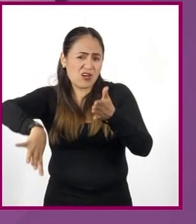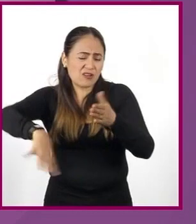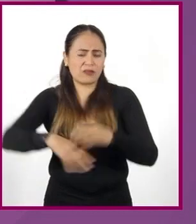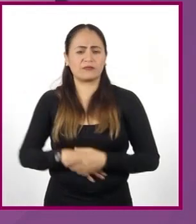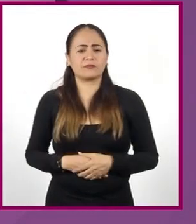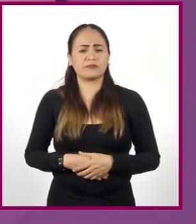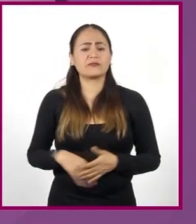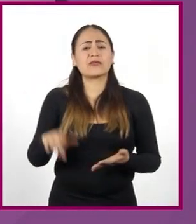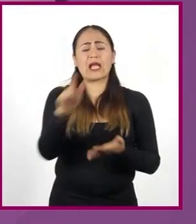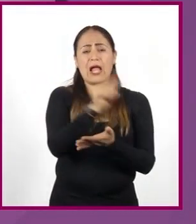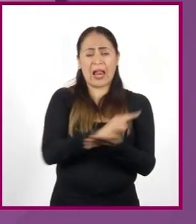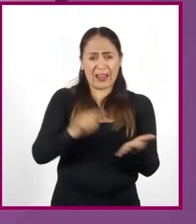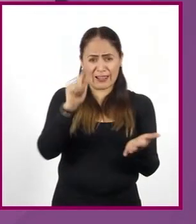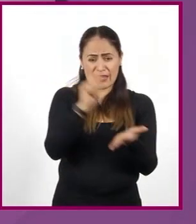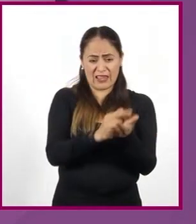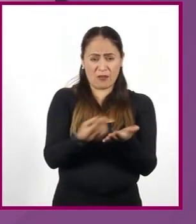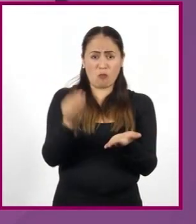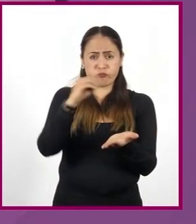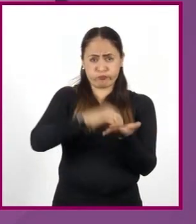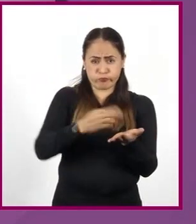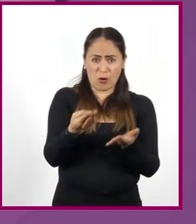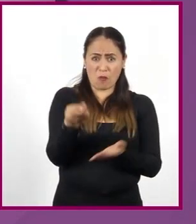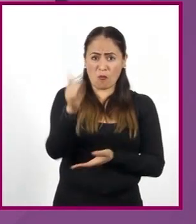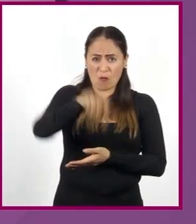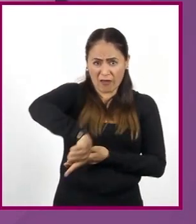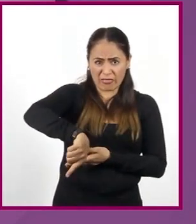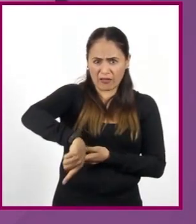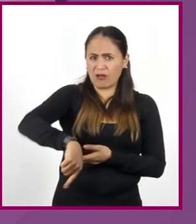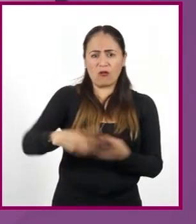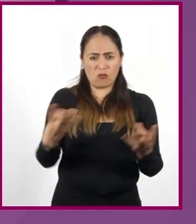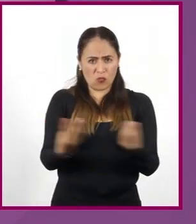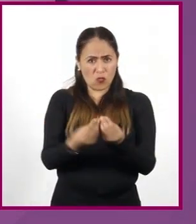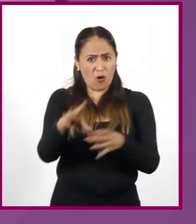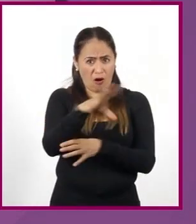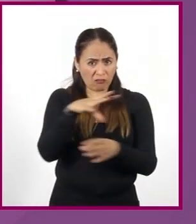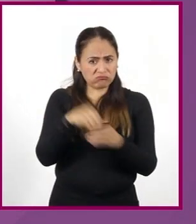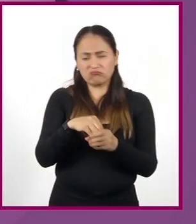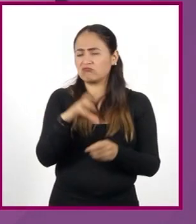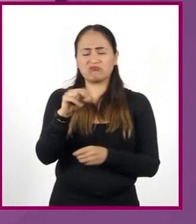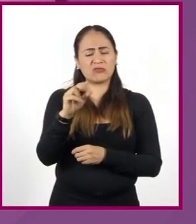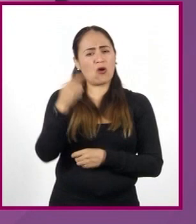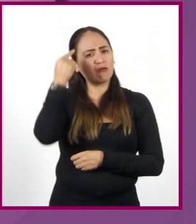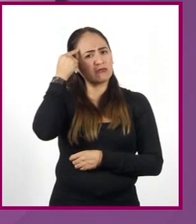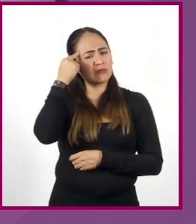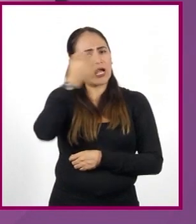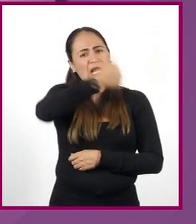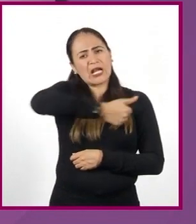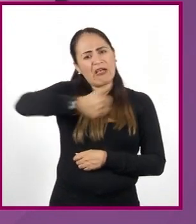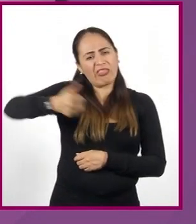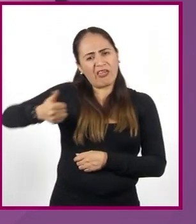una comunidad incluyente, sino la conciencia y la sensibilización a la diferencia,